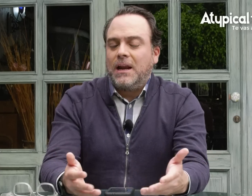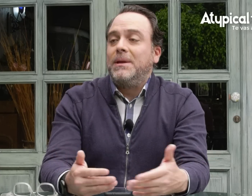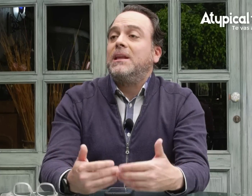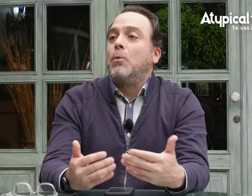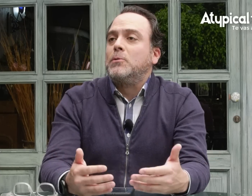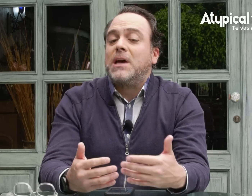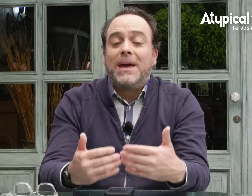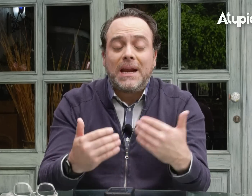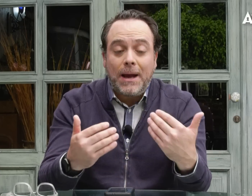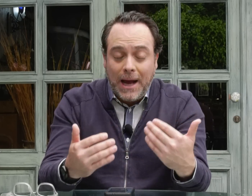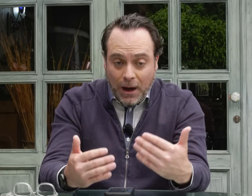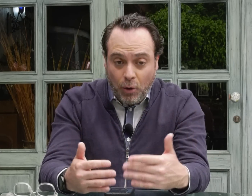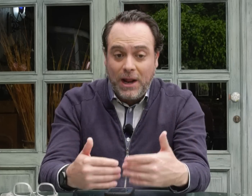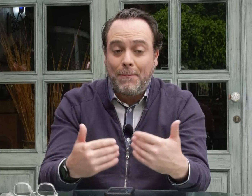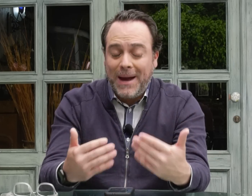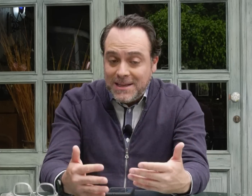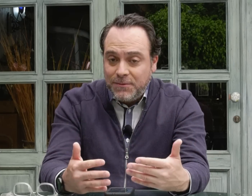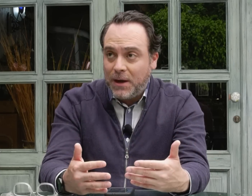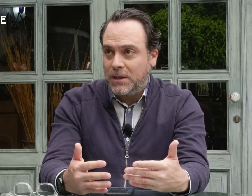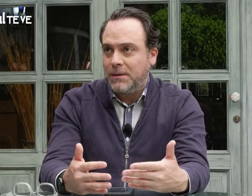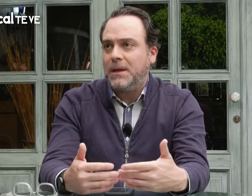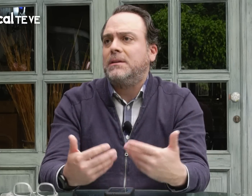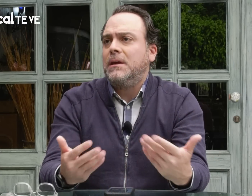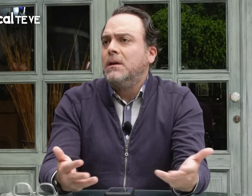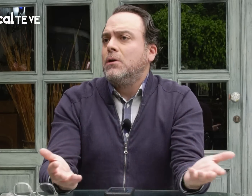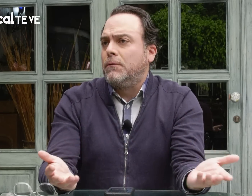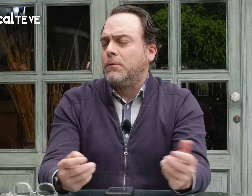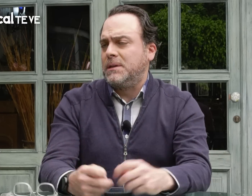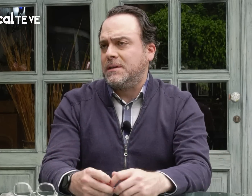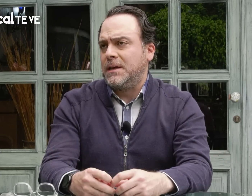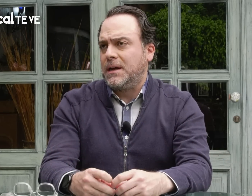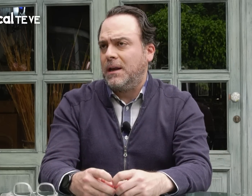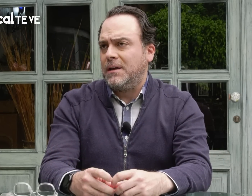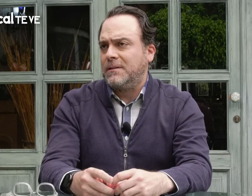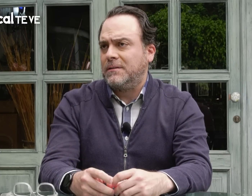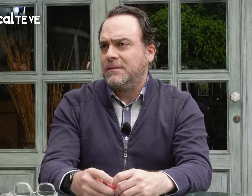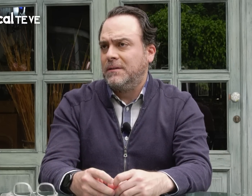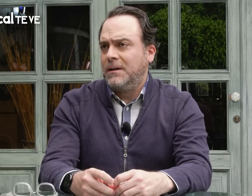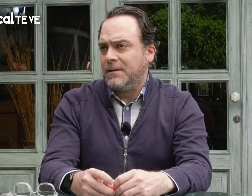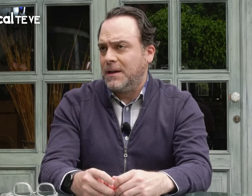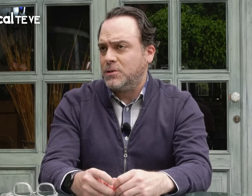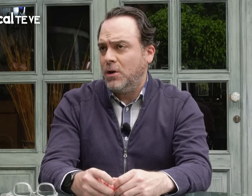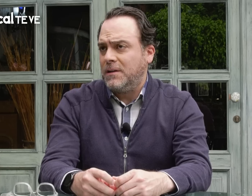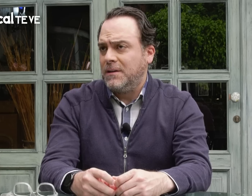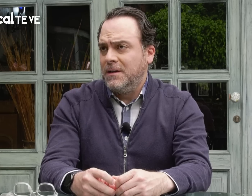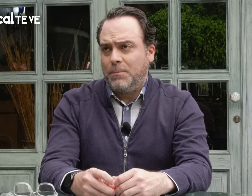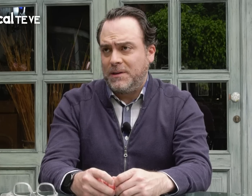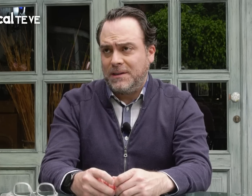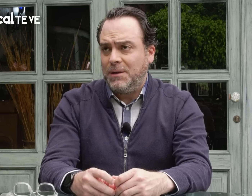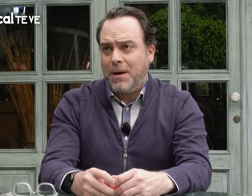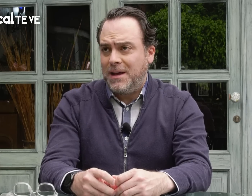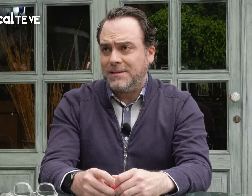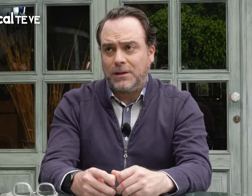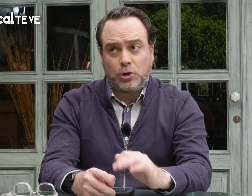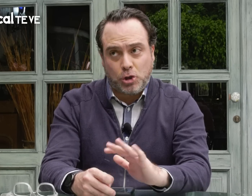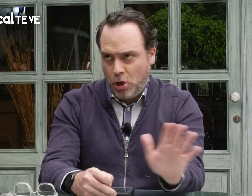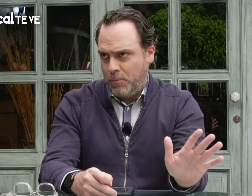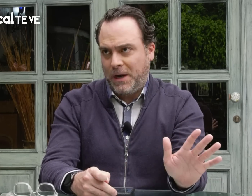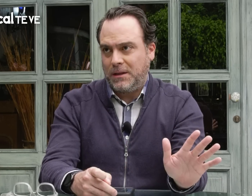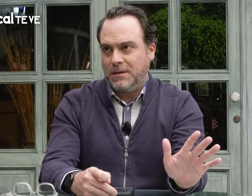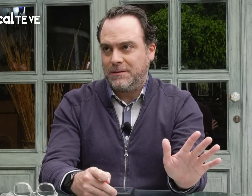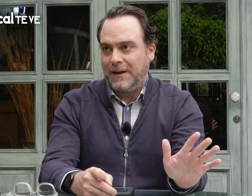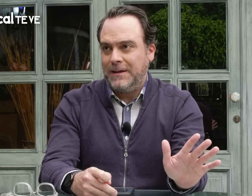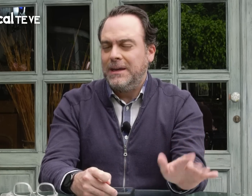Y claramente lo vamos a ver ahora más frecuentemente conforme se acerquen las elecciones. El presidente va a ser